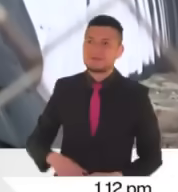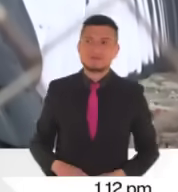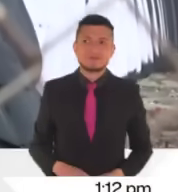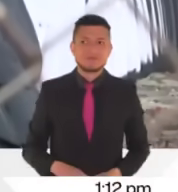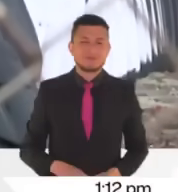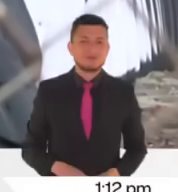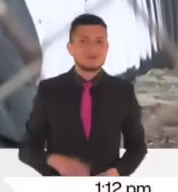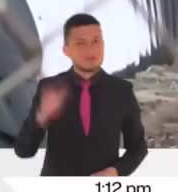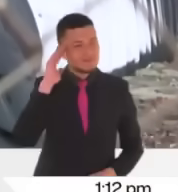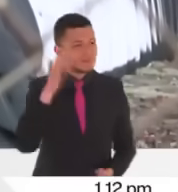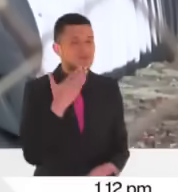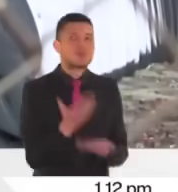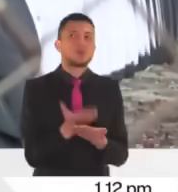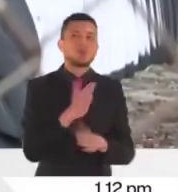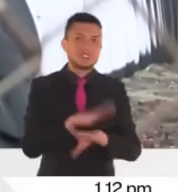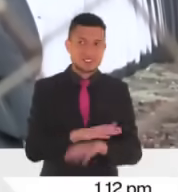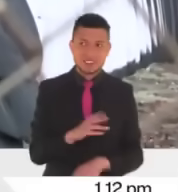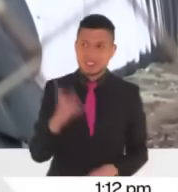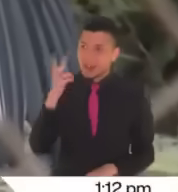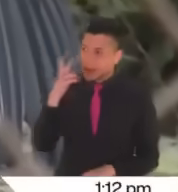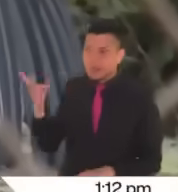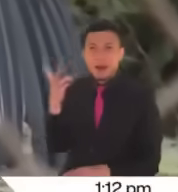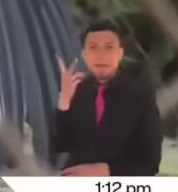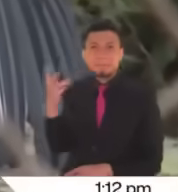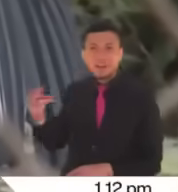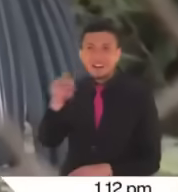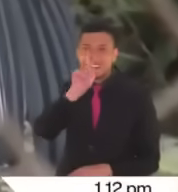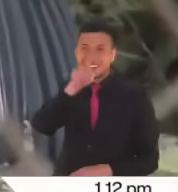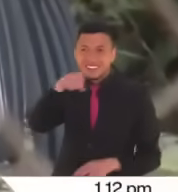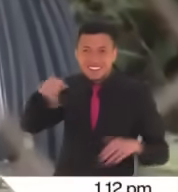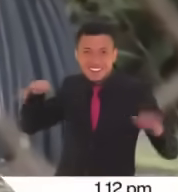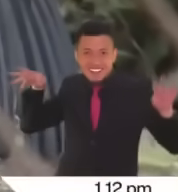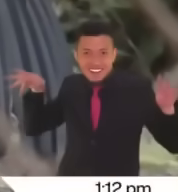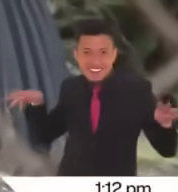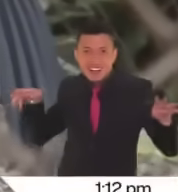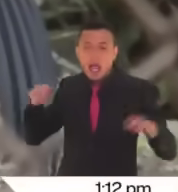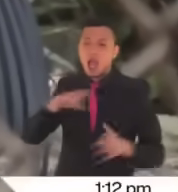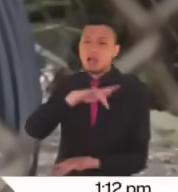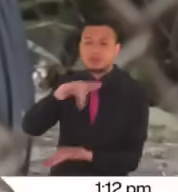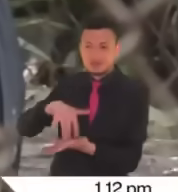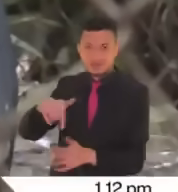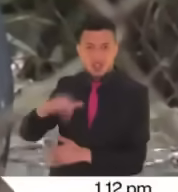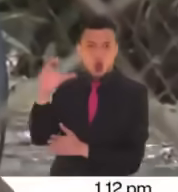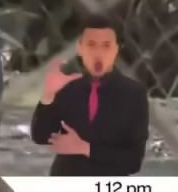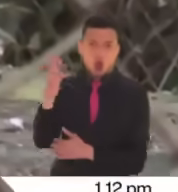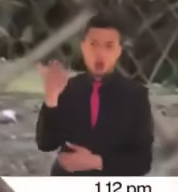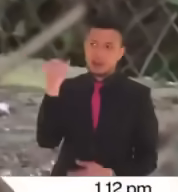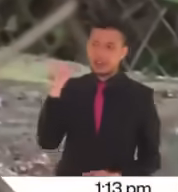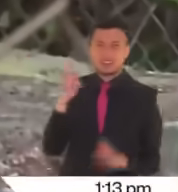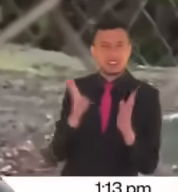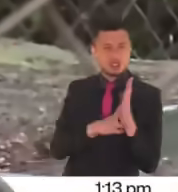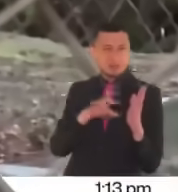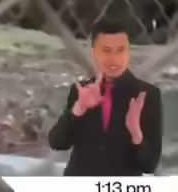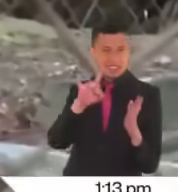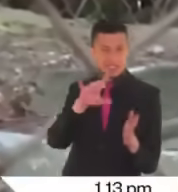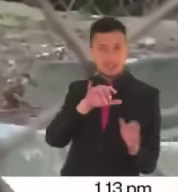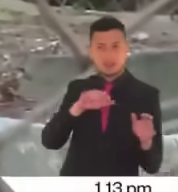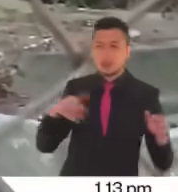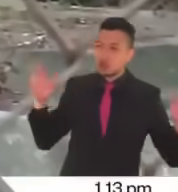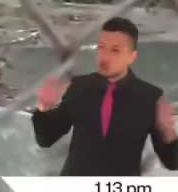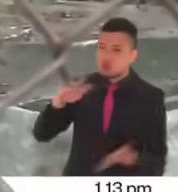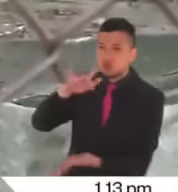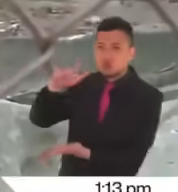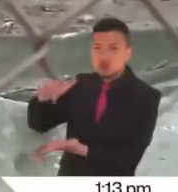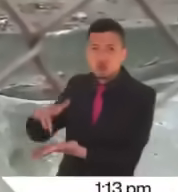Hola, muy buenas tardes. Vemos a la pareja de cóndores chilenos que llegó a Colombia a finales de 2015 y que son los